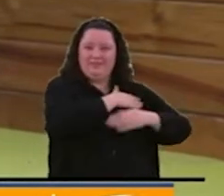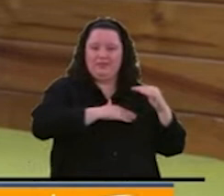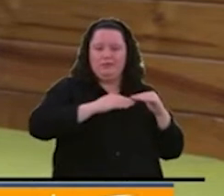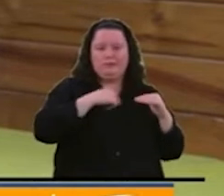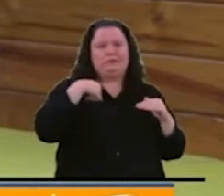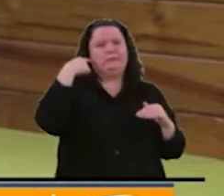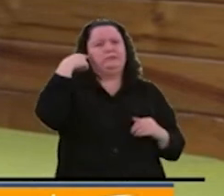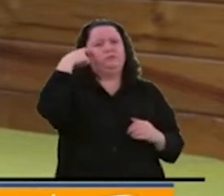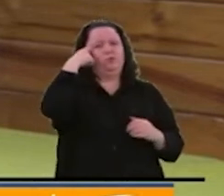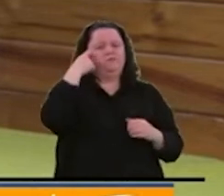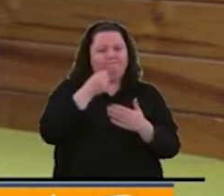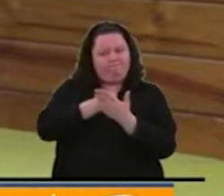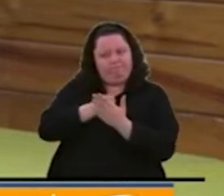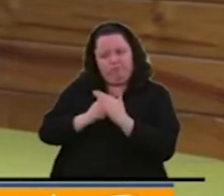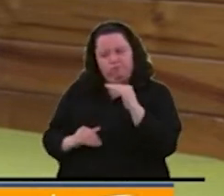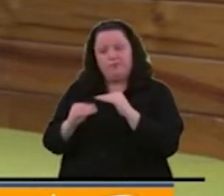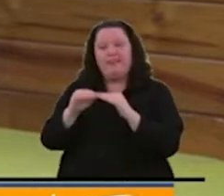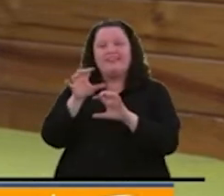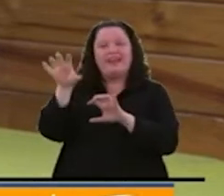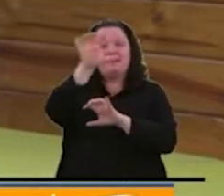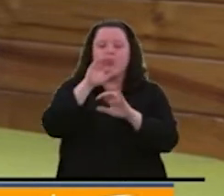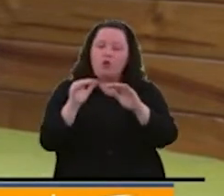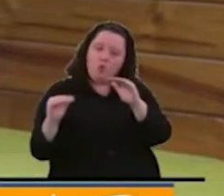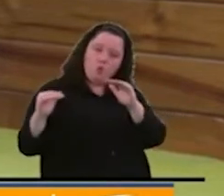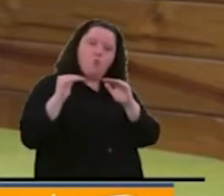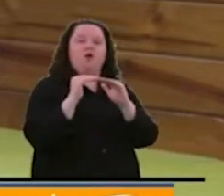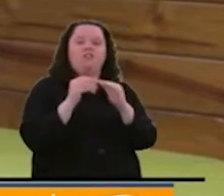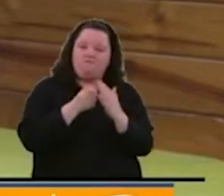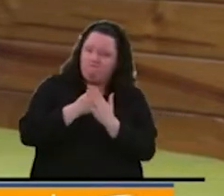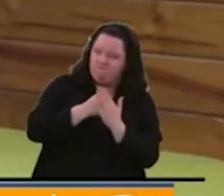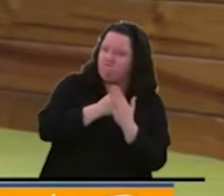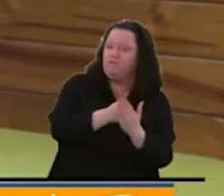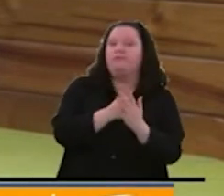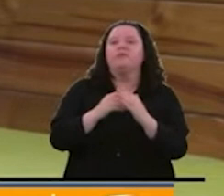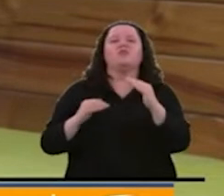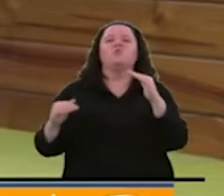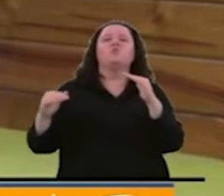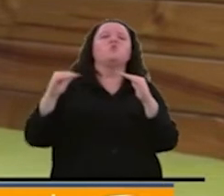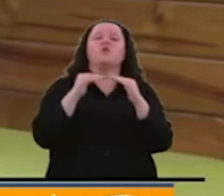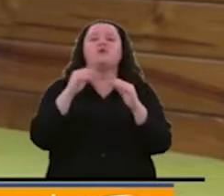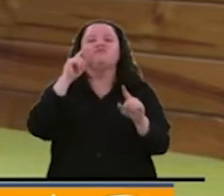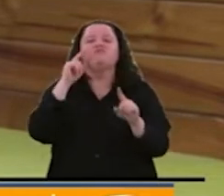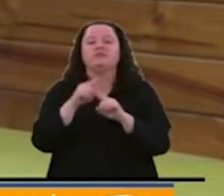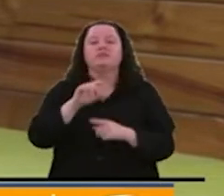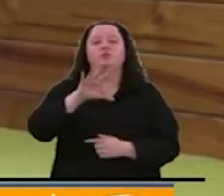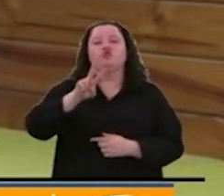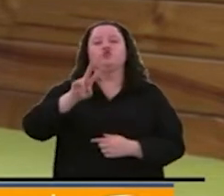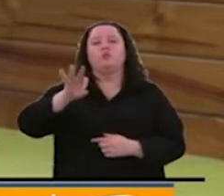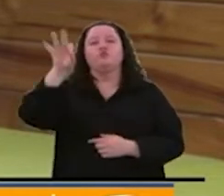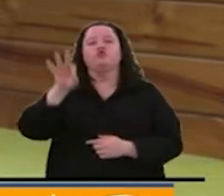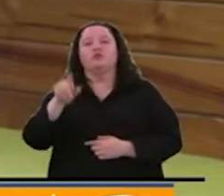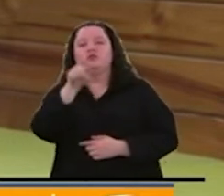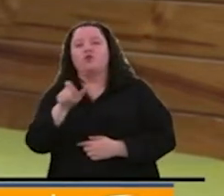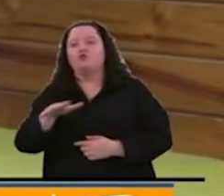tendrá que trabajar por la igualdad territorial, tendrá que trabajar por la igualdad para el 52